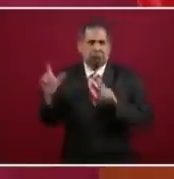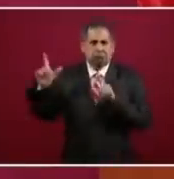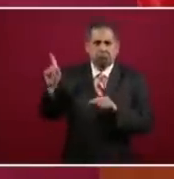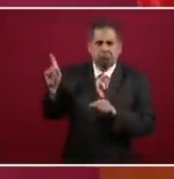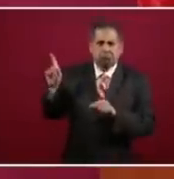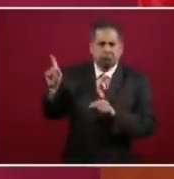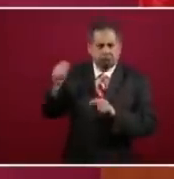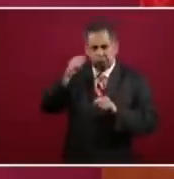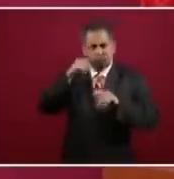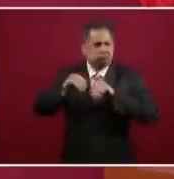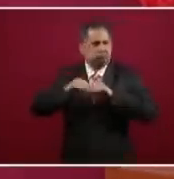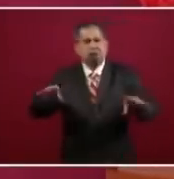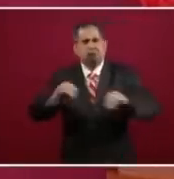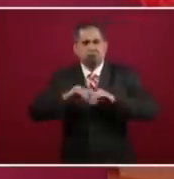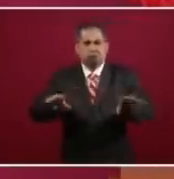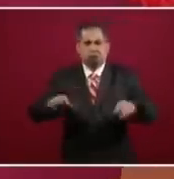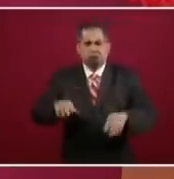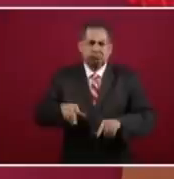lo digo